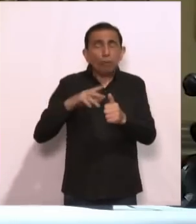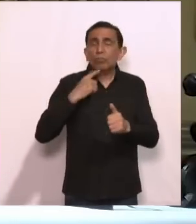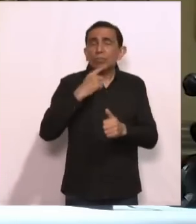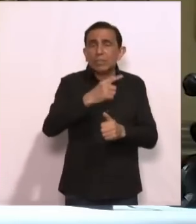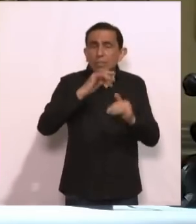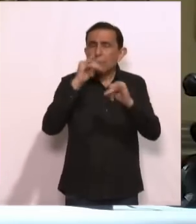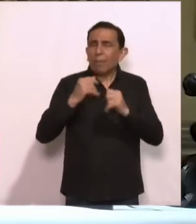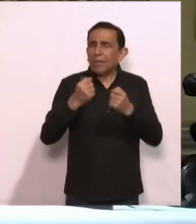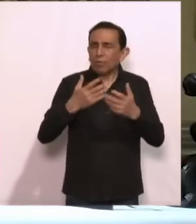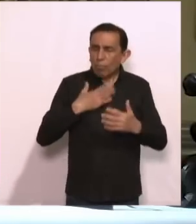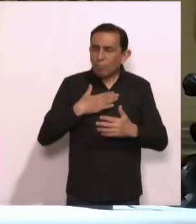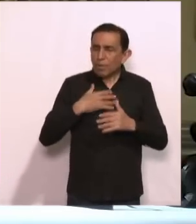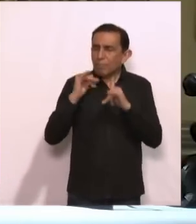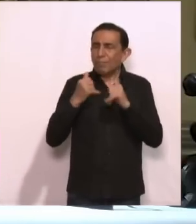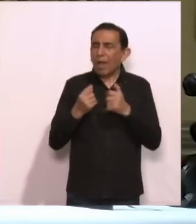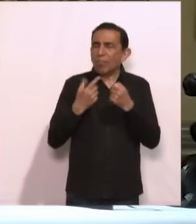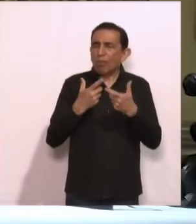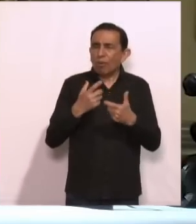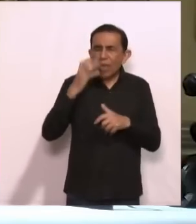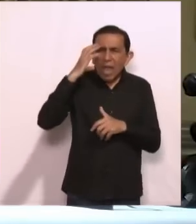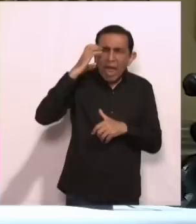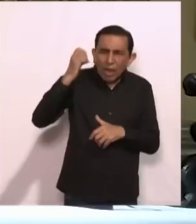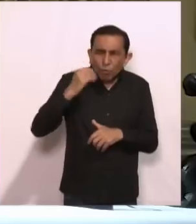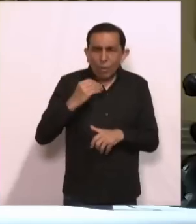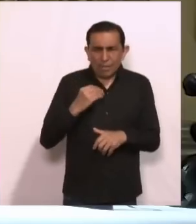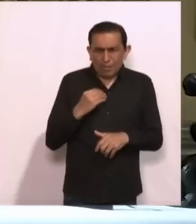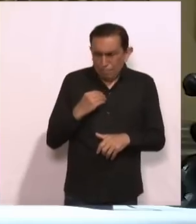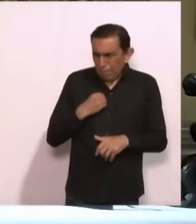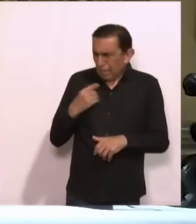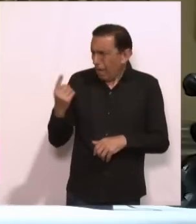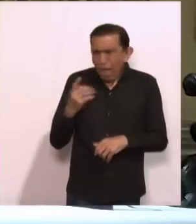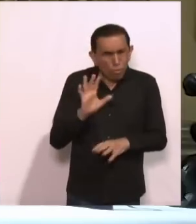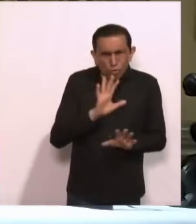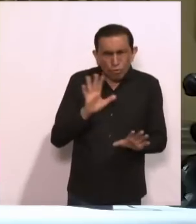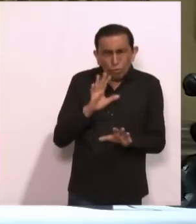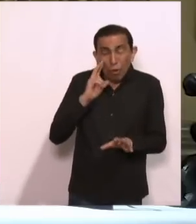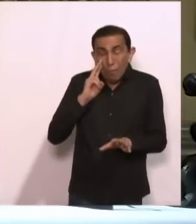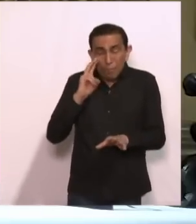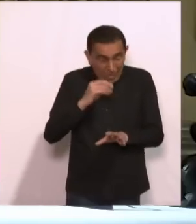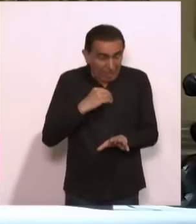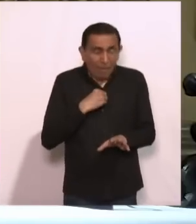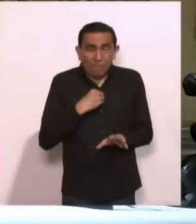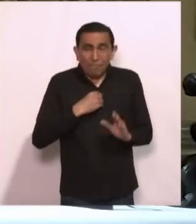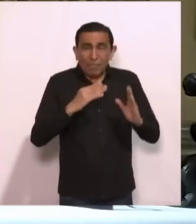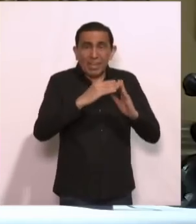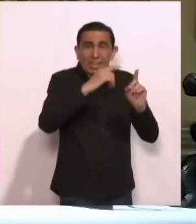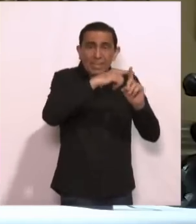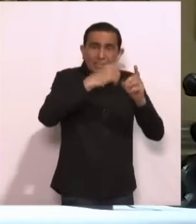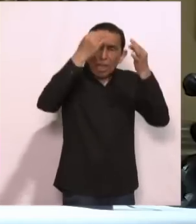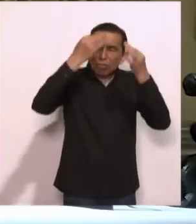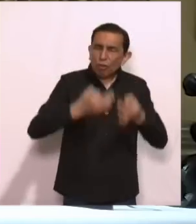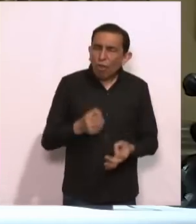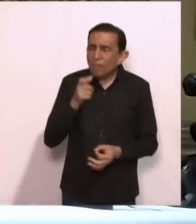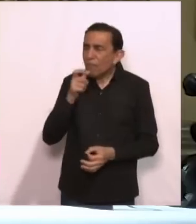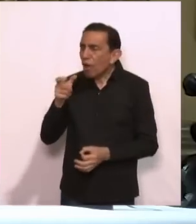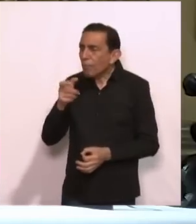les dejo, mi paz les doy, no tengas en cuenta nuestros pecados, sino la fe de tu Iglesia y conforme a